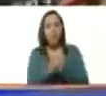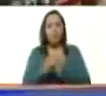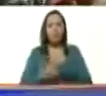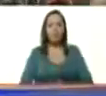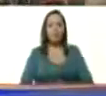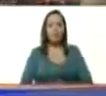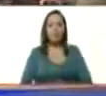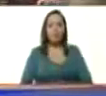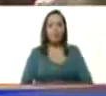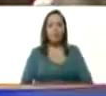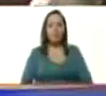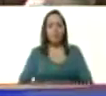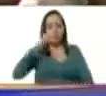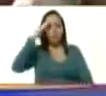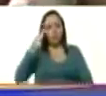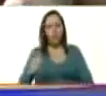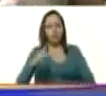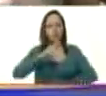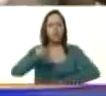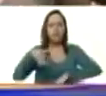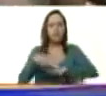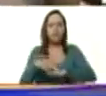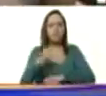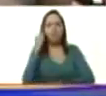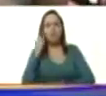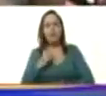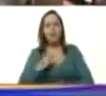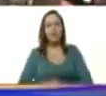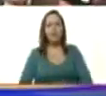la Fuerza Armada Nacional Bolivariana.